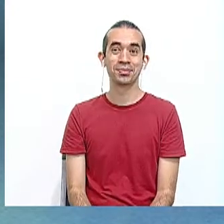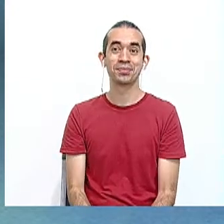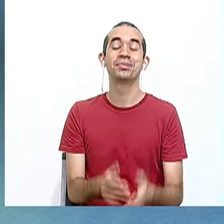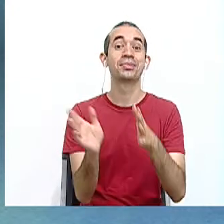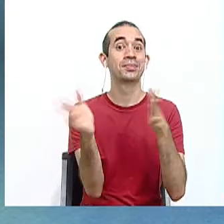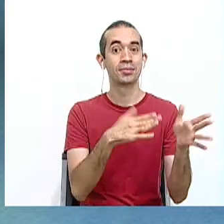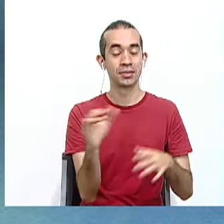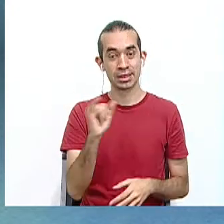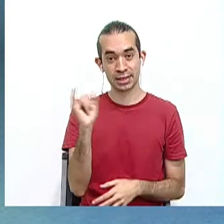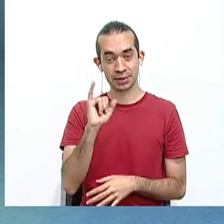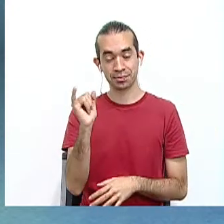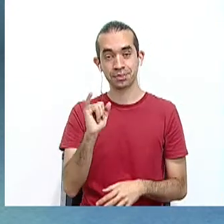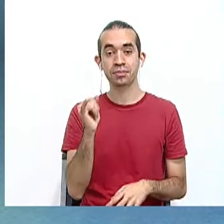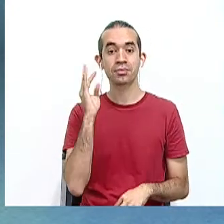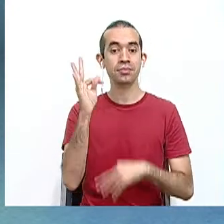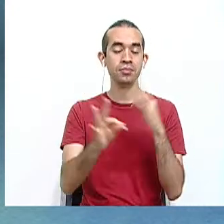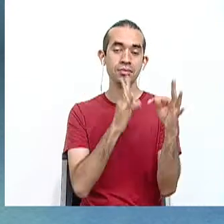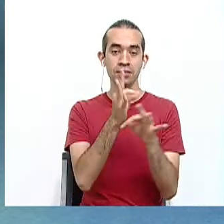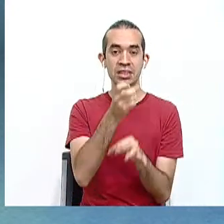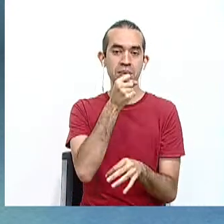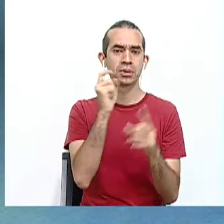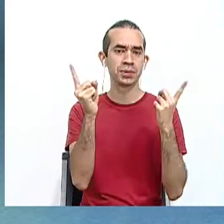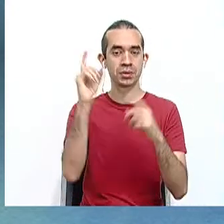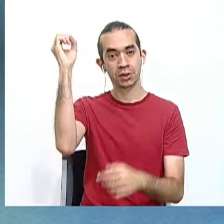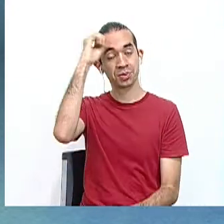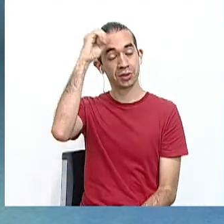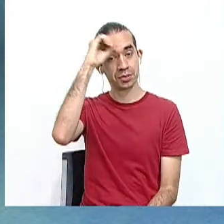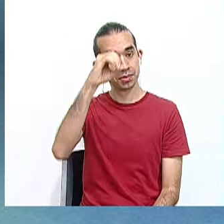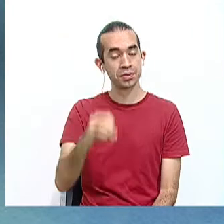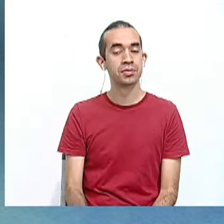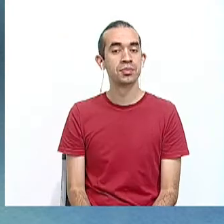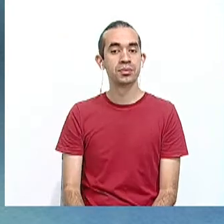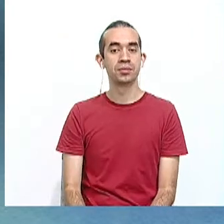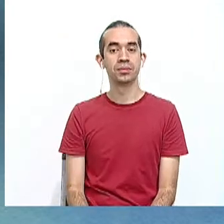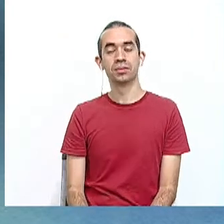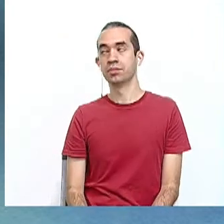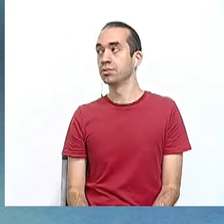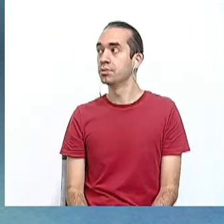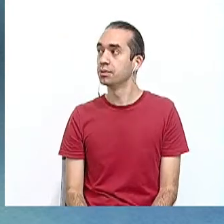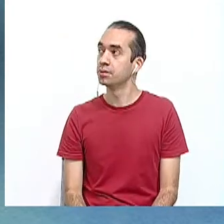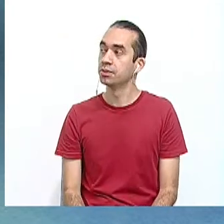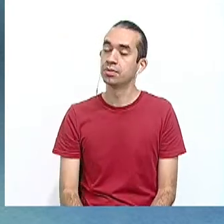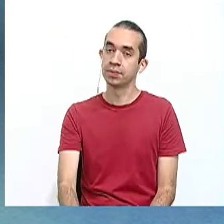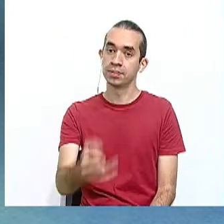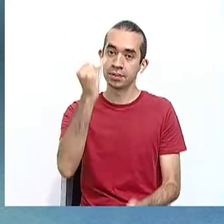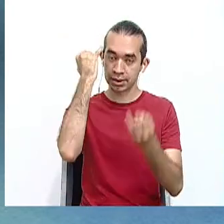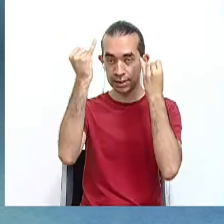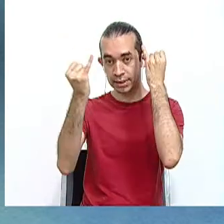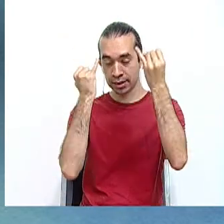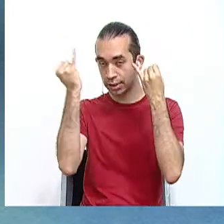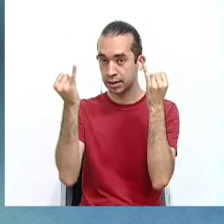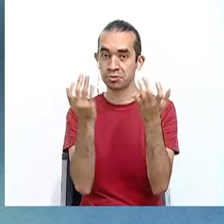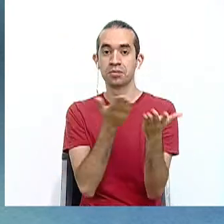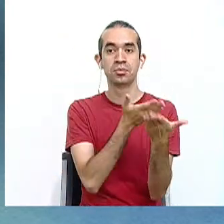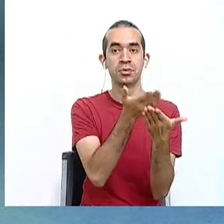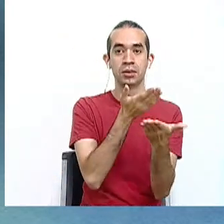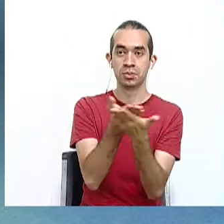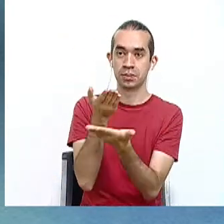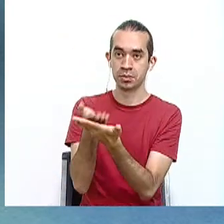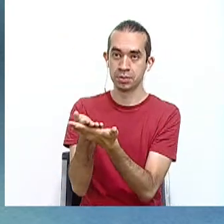Tenemos también entre los géneros periodísticos el género de opinión. En este se expresan ideas,